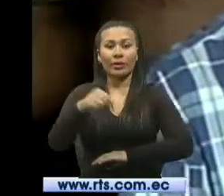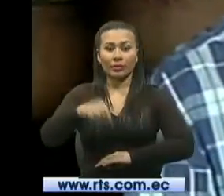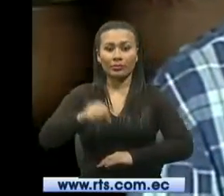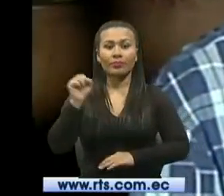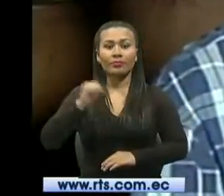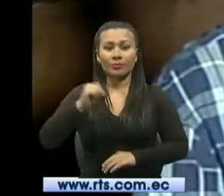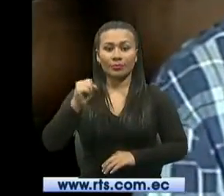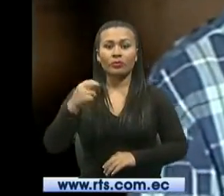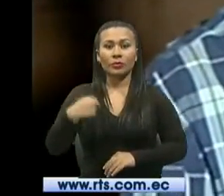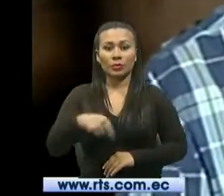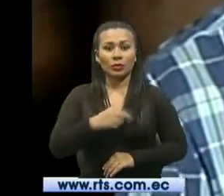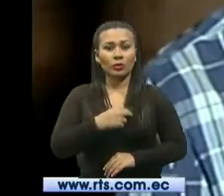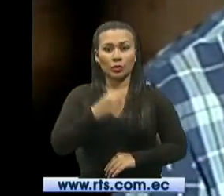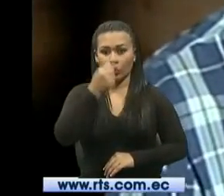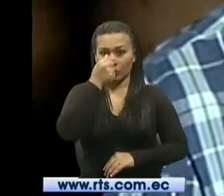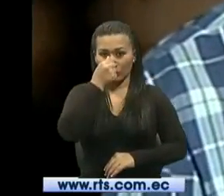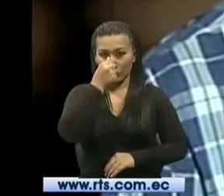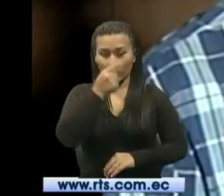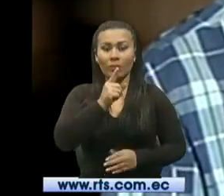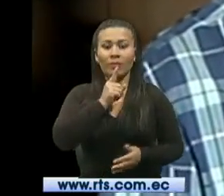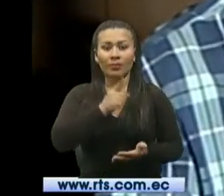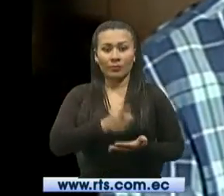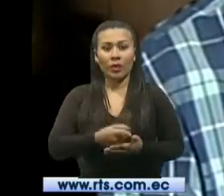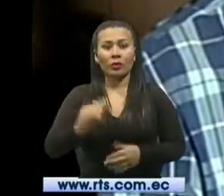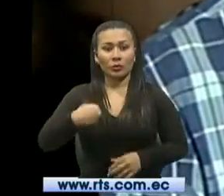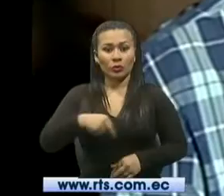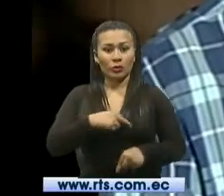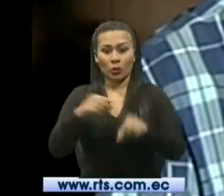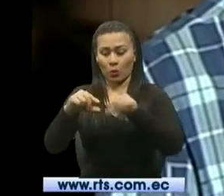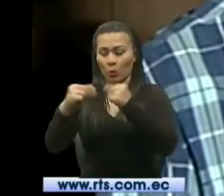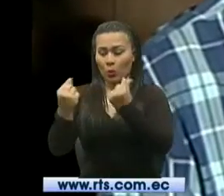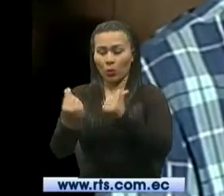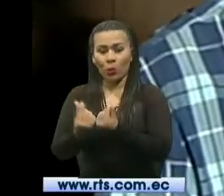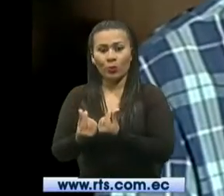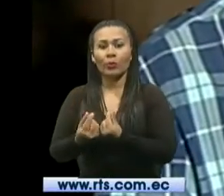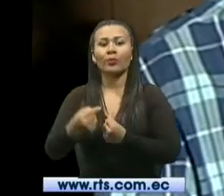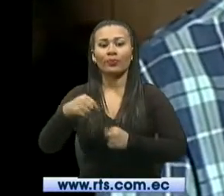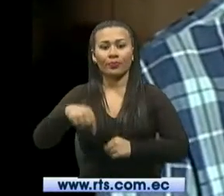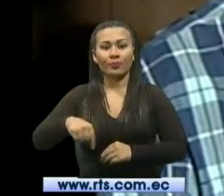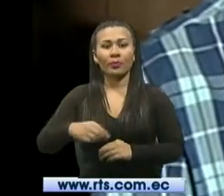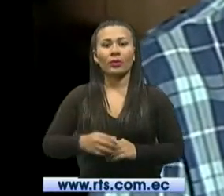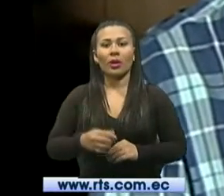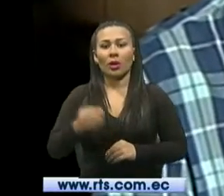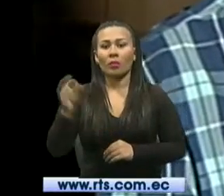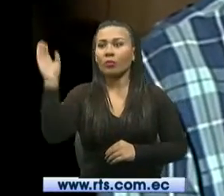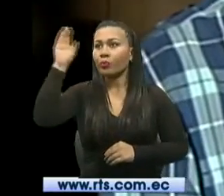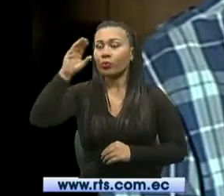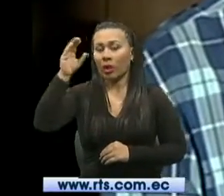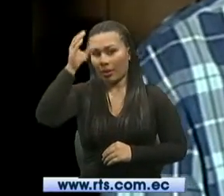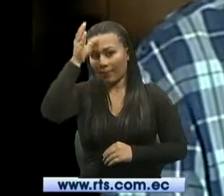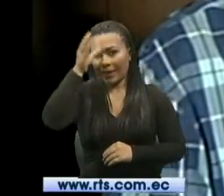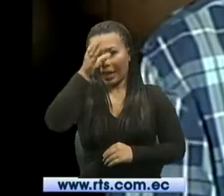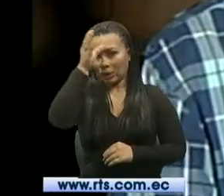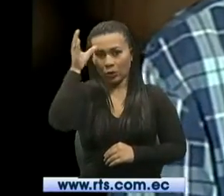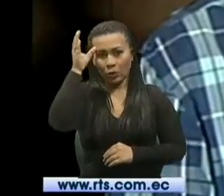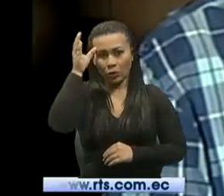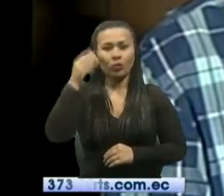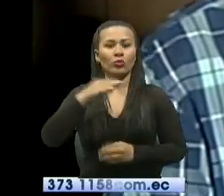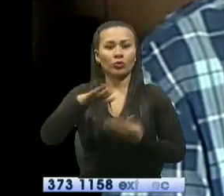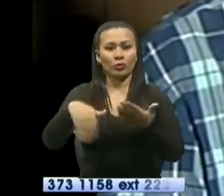todas, a pesar que tenemos un grupo muy religioso, nosotros somos unas personas muy católicas,